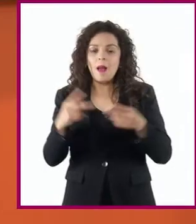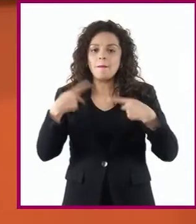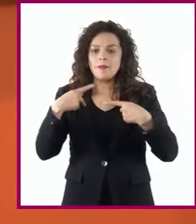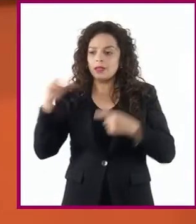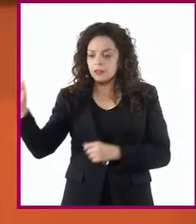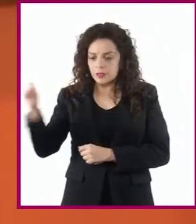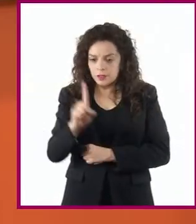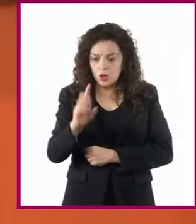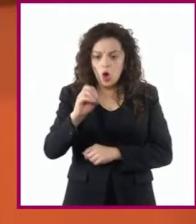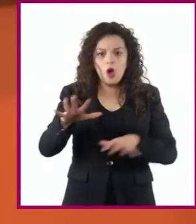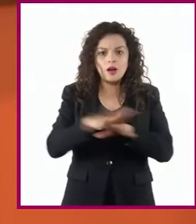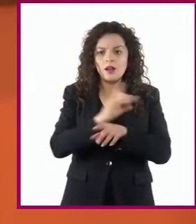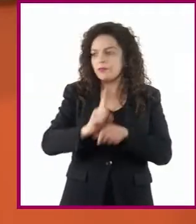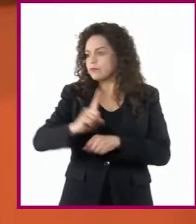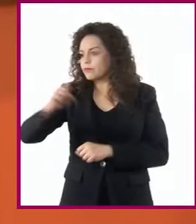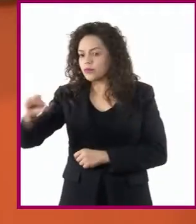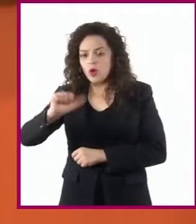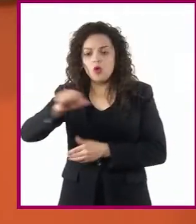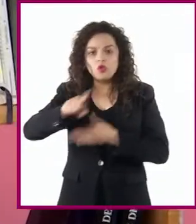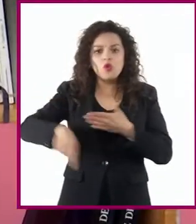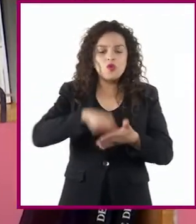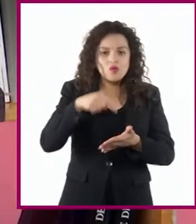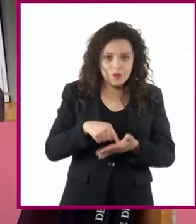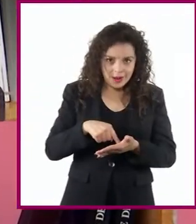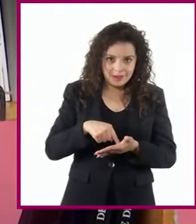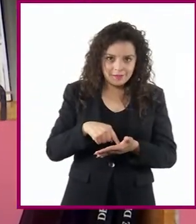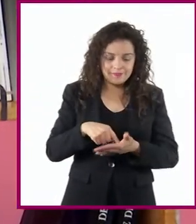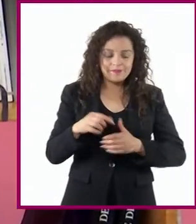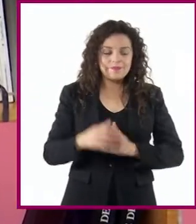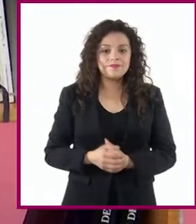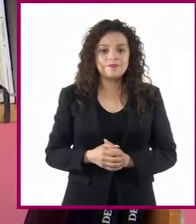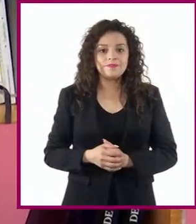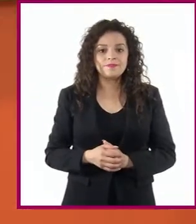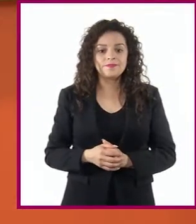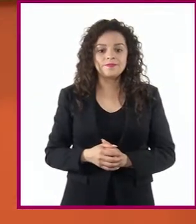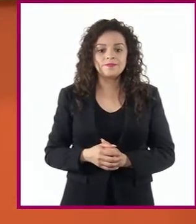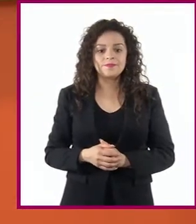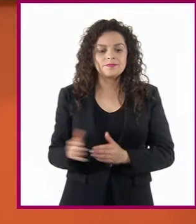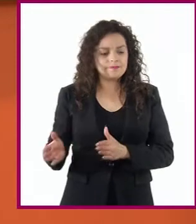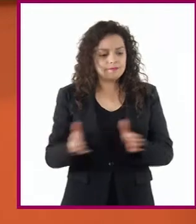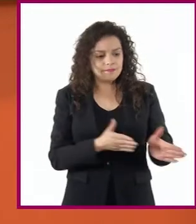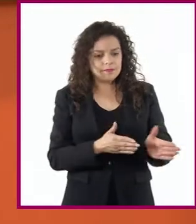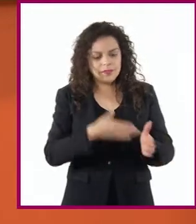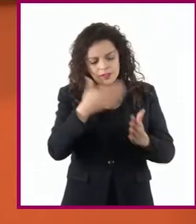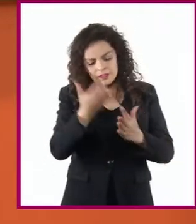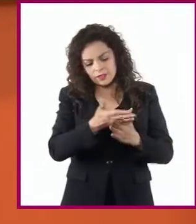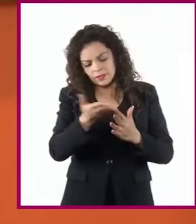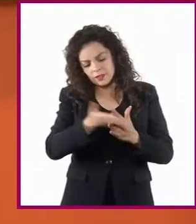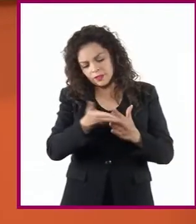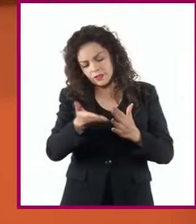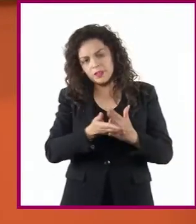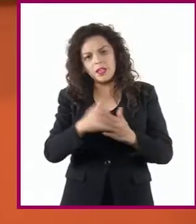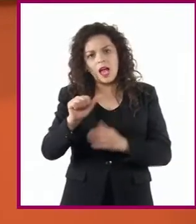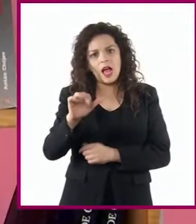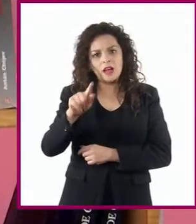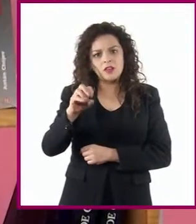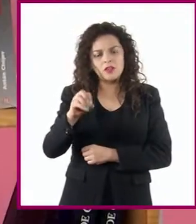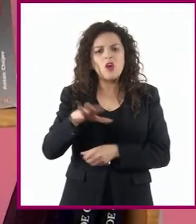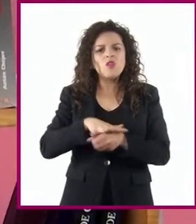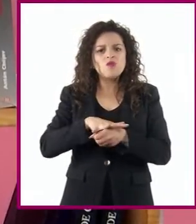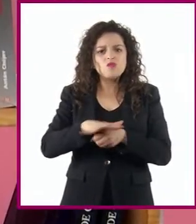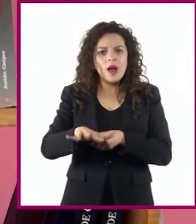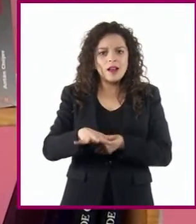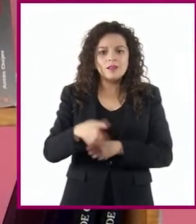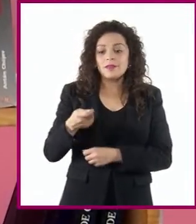personaje, se cambia de espacio. ¿Y cuáles son las partes en que se dividen los actos? En escenas.